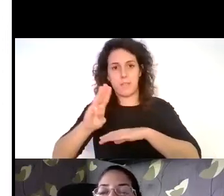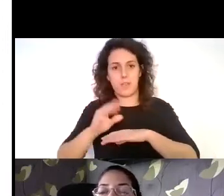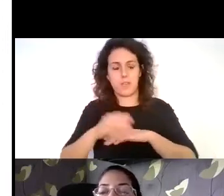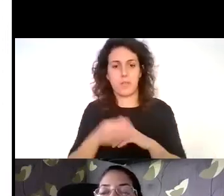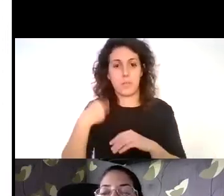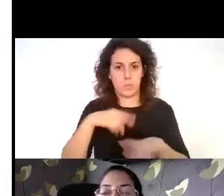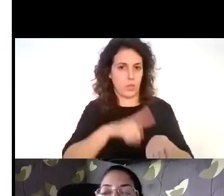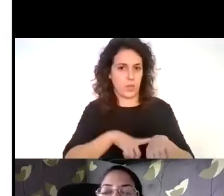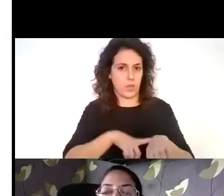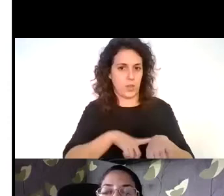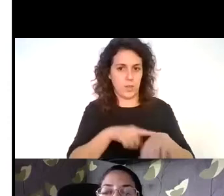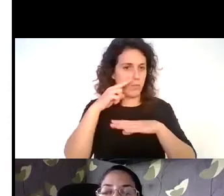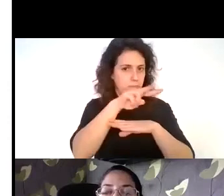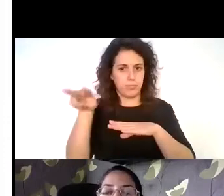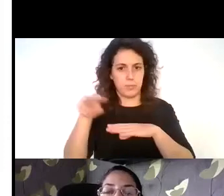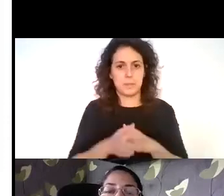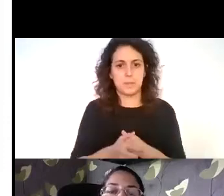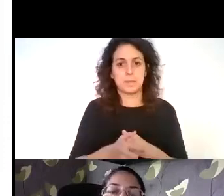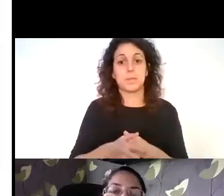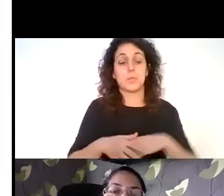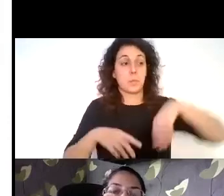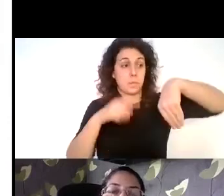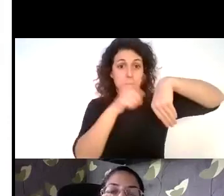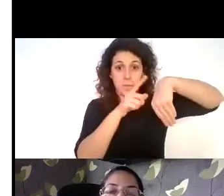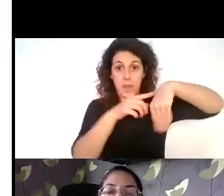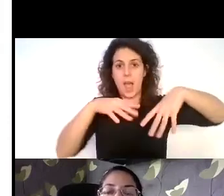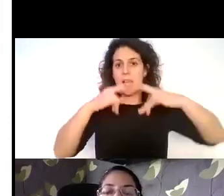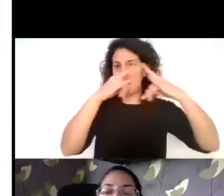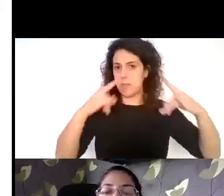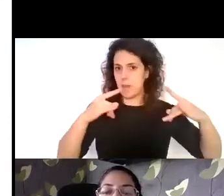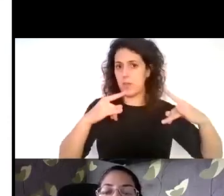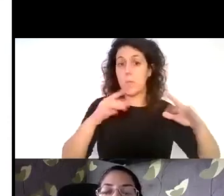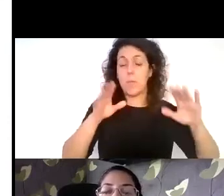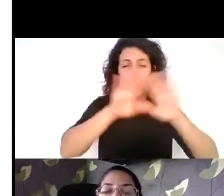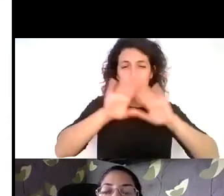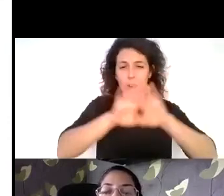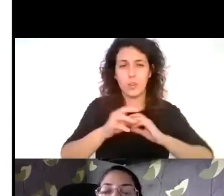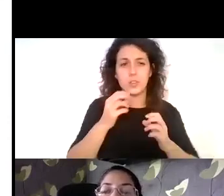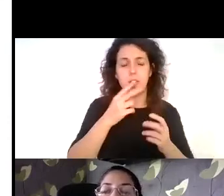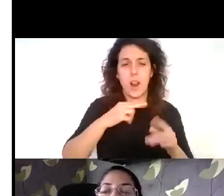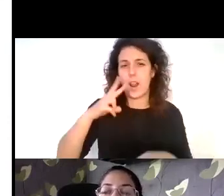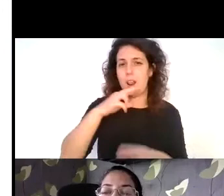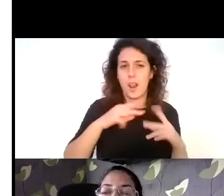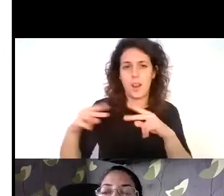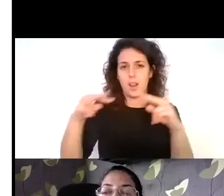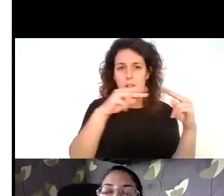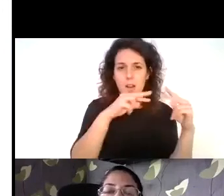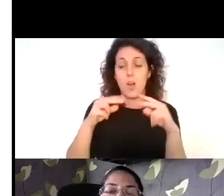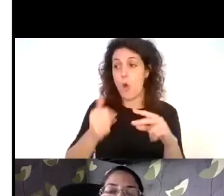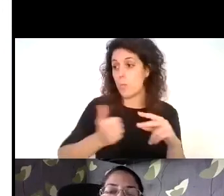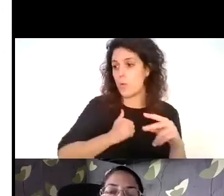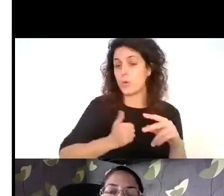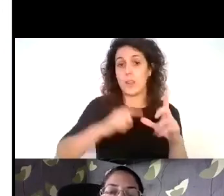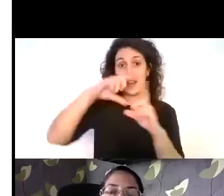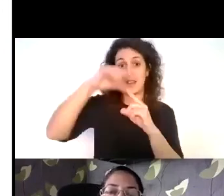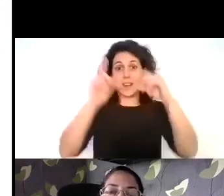cráter, de manera segura, se acampa. La cena se convierte en noche de tertulias y una gran oportunidad para observar las estrellas si el